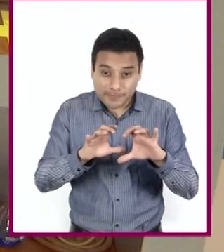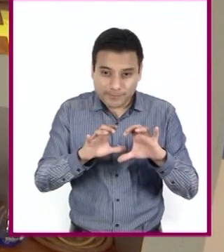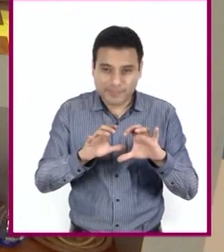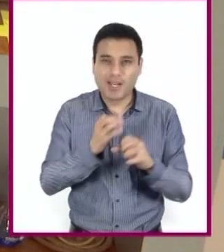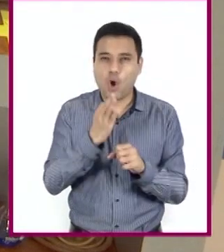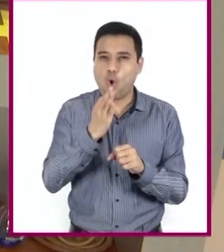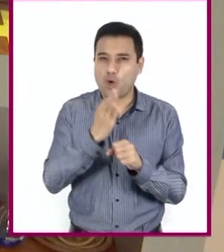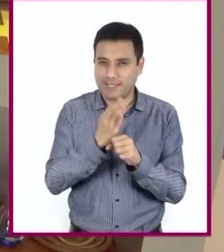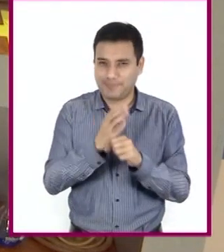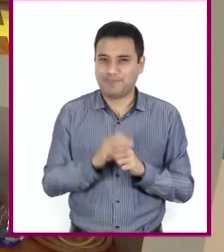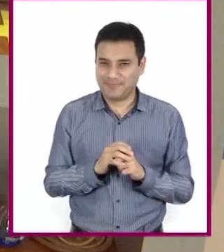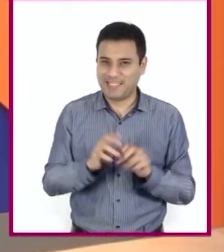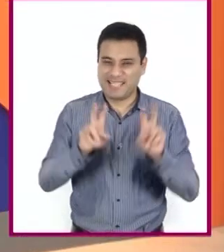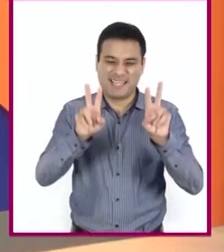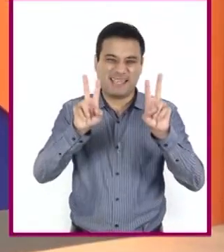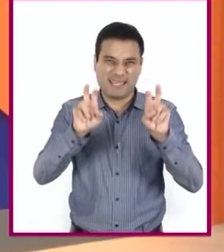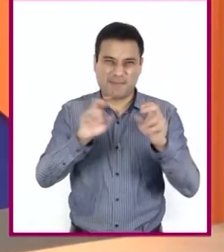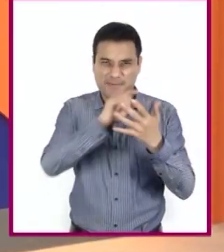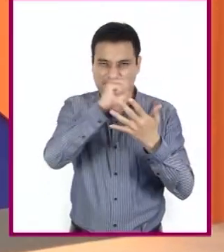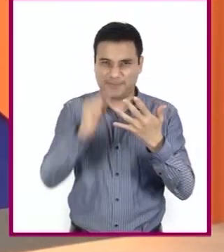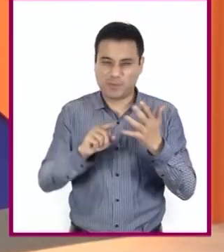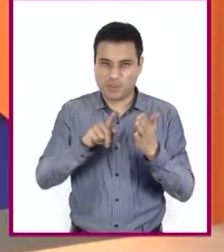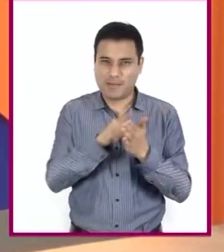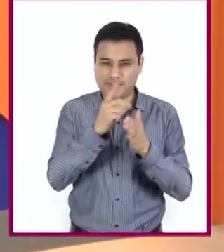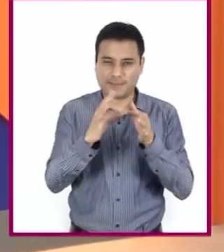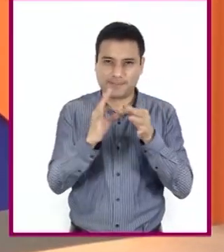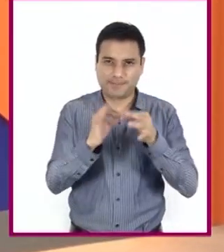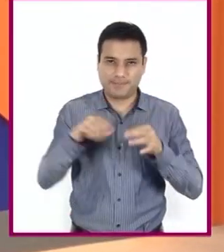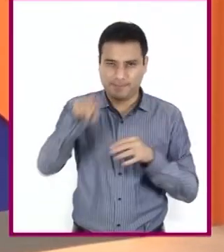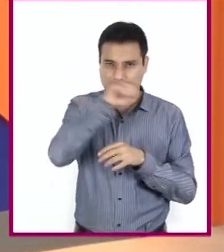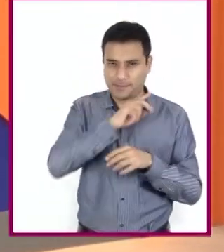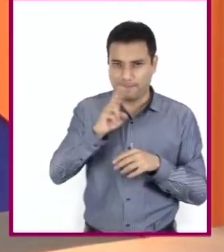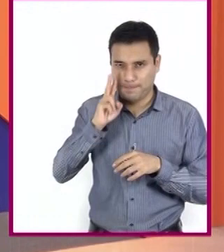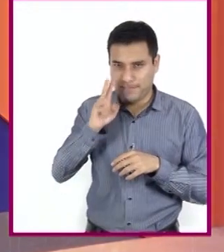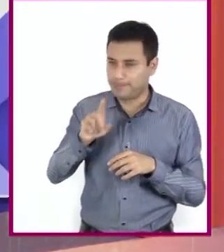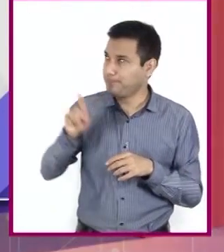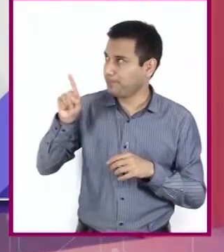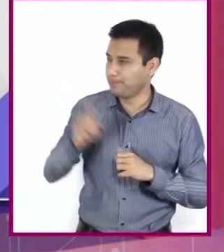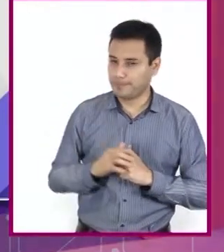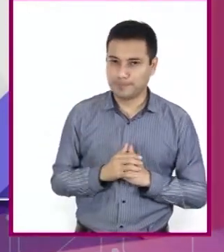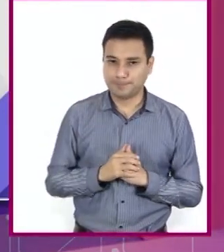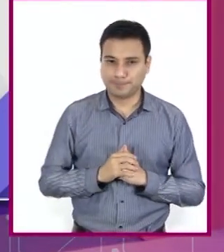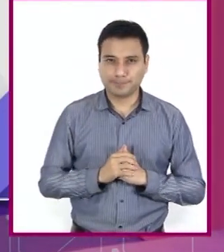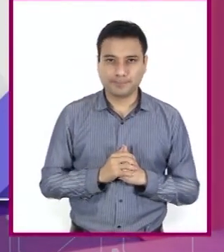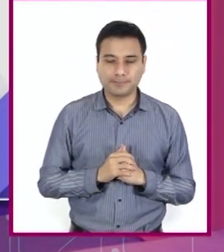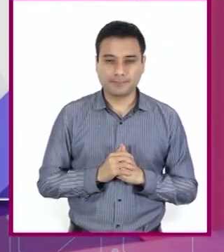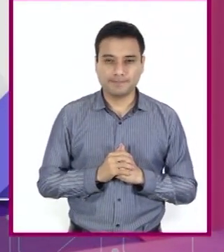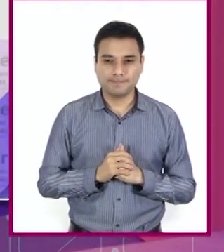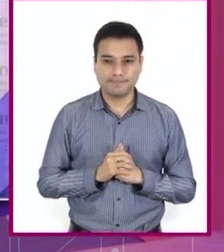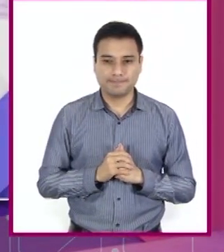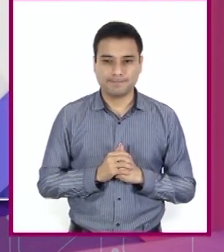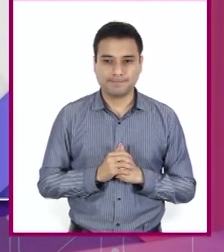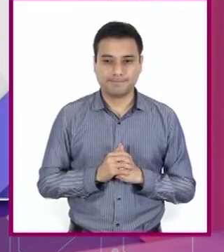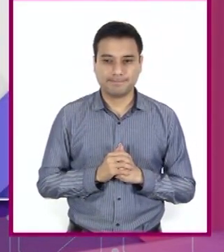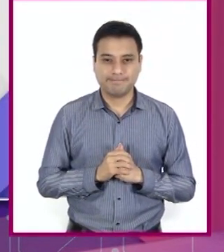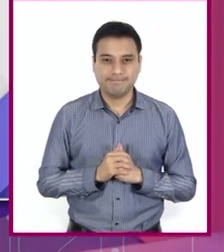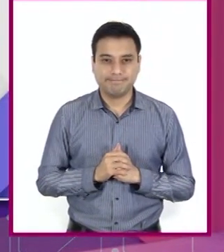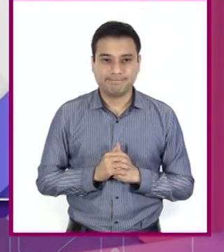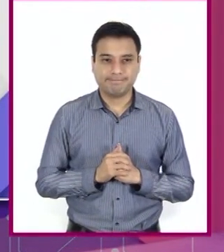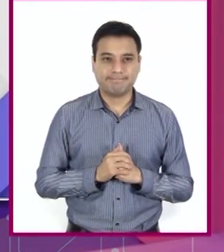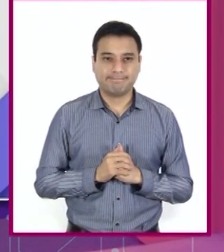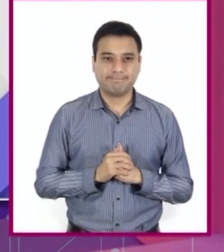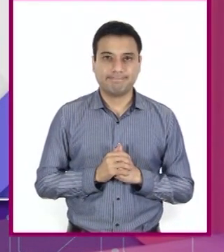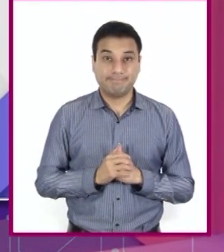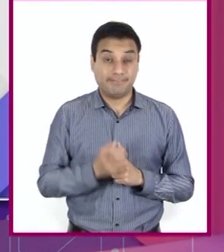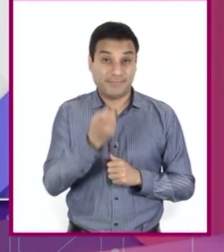retomaremos los temas mencionados. Observen con atención el siguiente gráfico. Es el orden en el que les presentaremos de